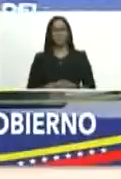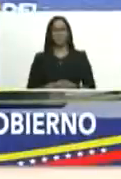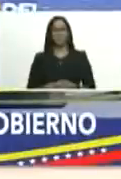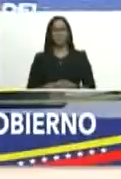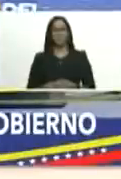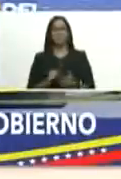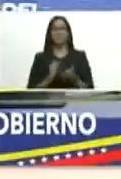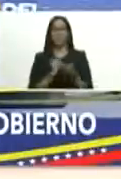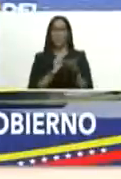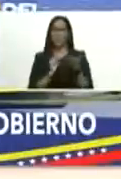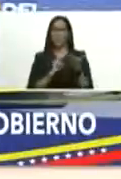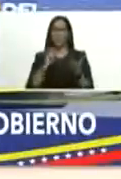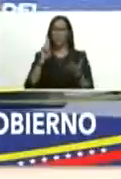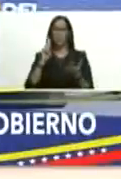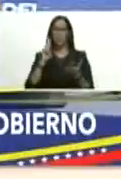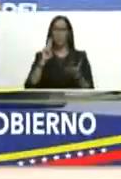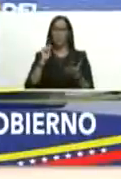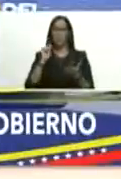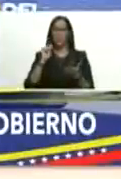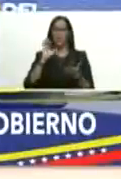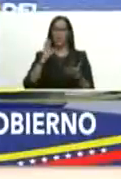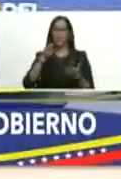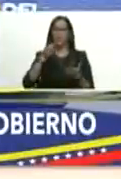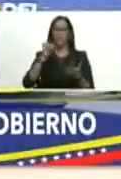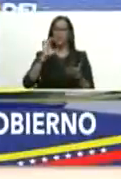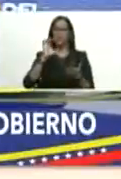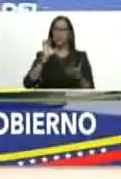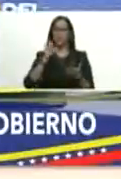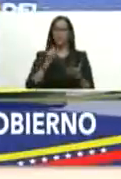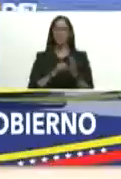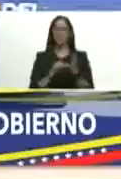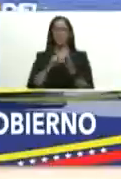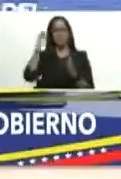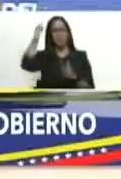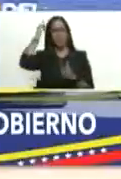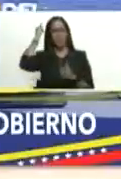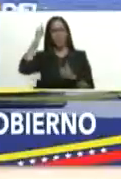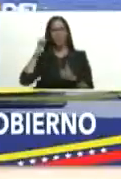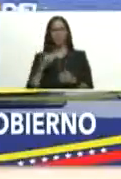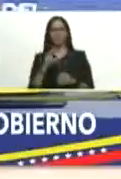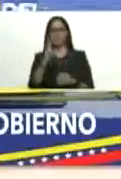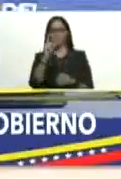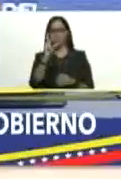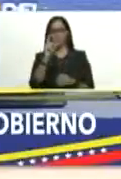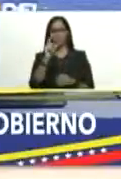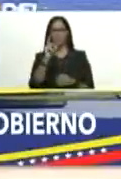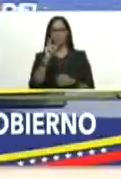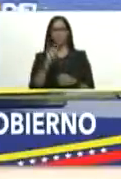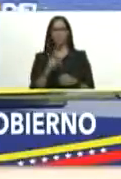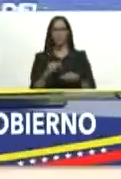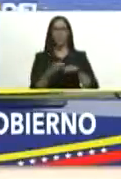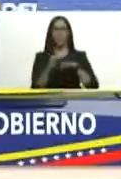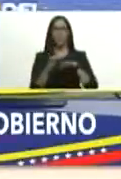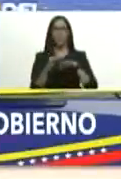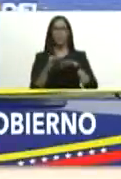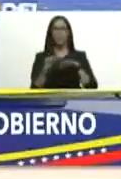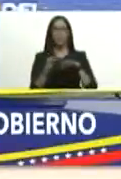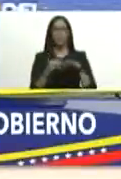Toma nota, Urachiche. ¿Dónde? Yaracuy. En segundo lugar, municipio José Antonio